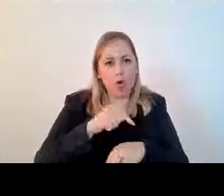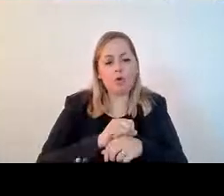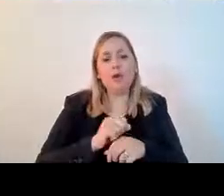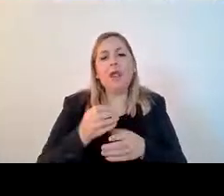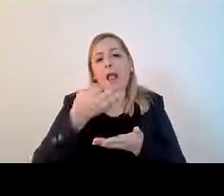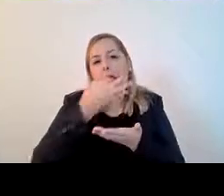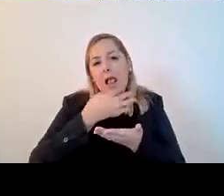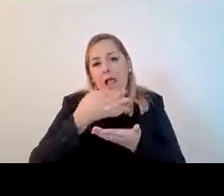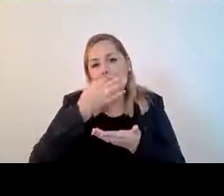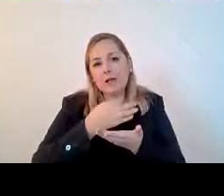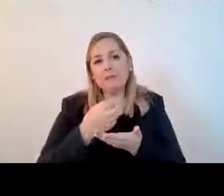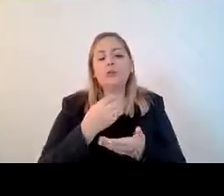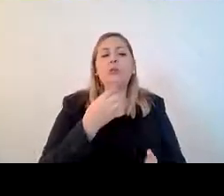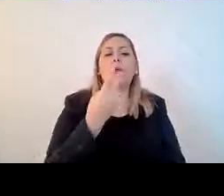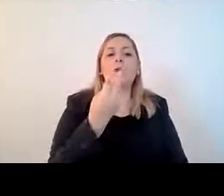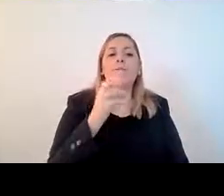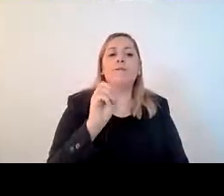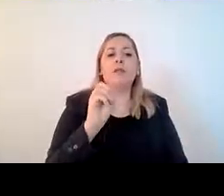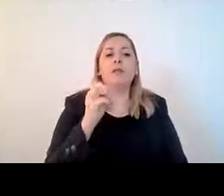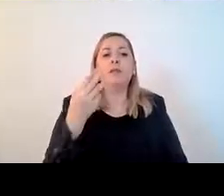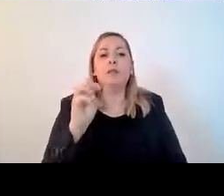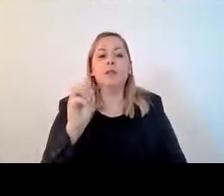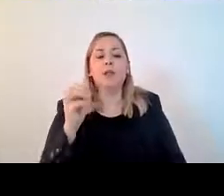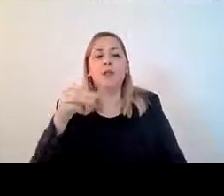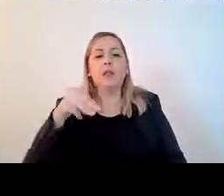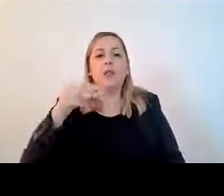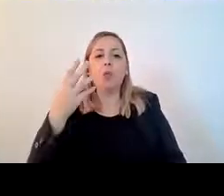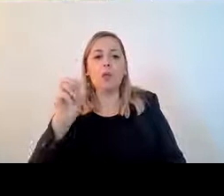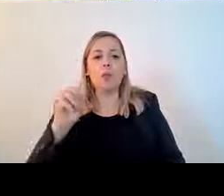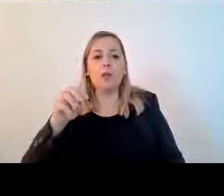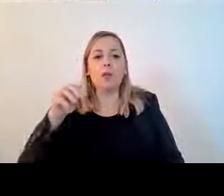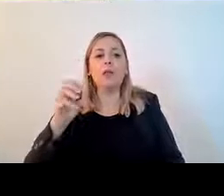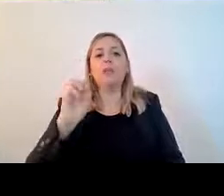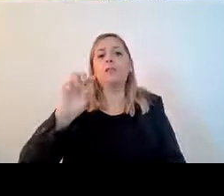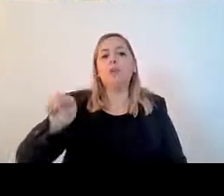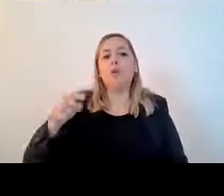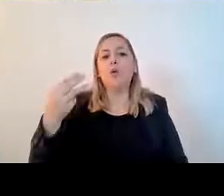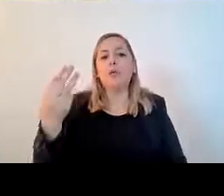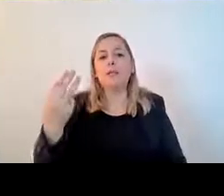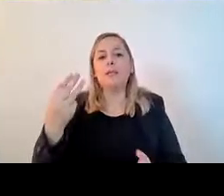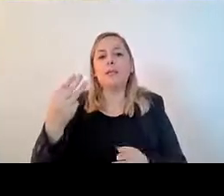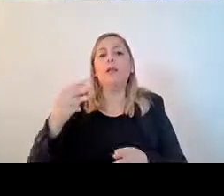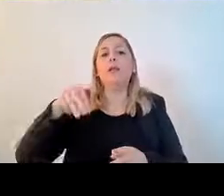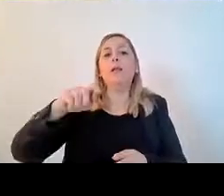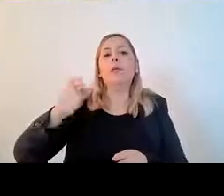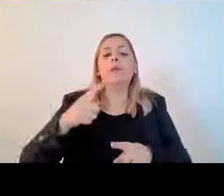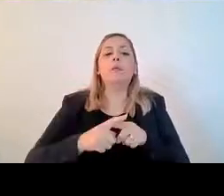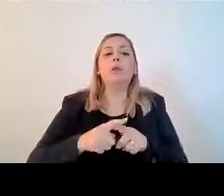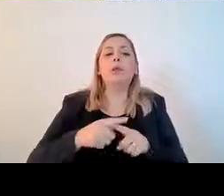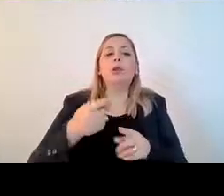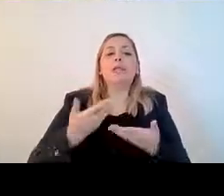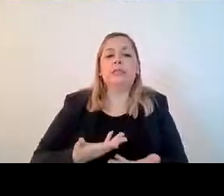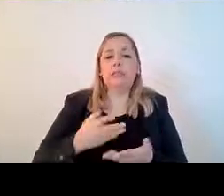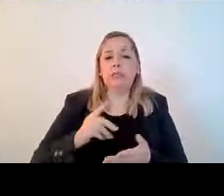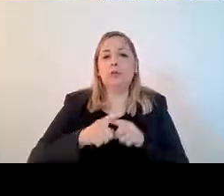igual, con máximo hasta 2 miligramos por kilogramo al día y 60 miligramos diarios. Y por último tenemos el extendido de